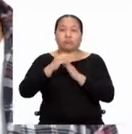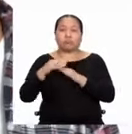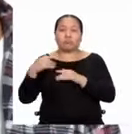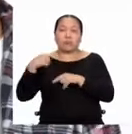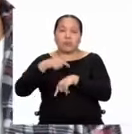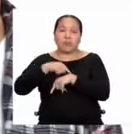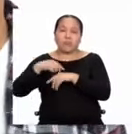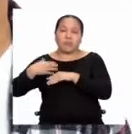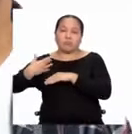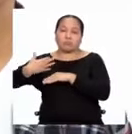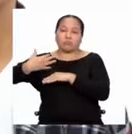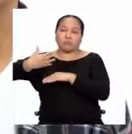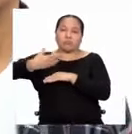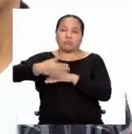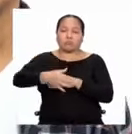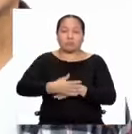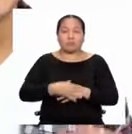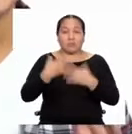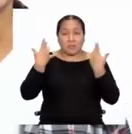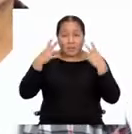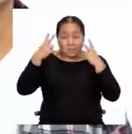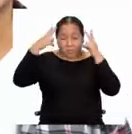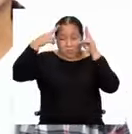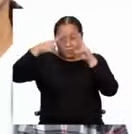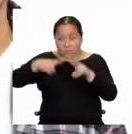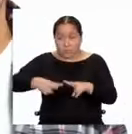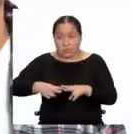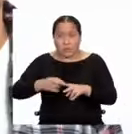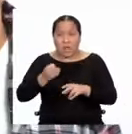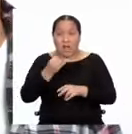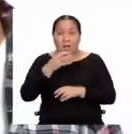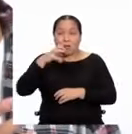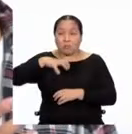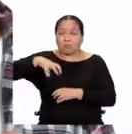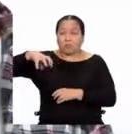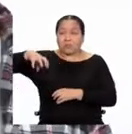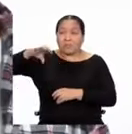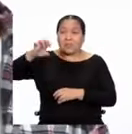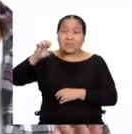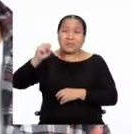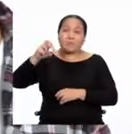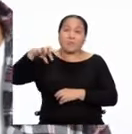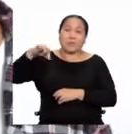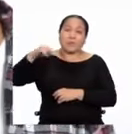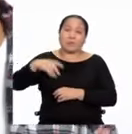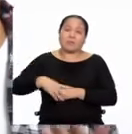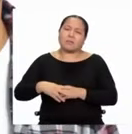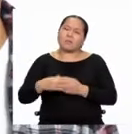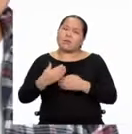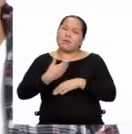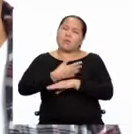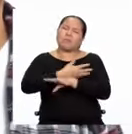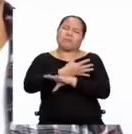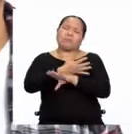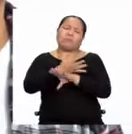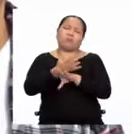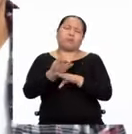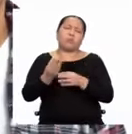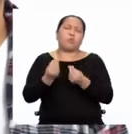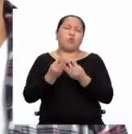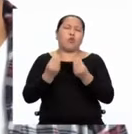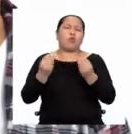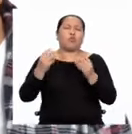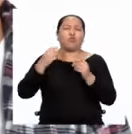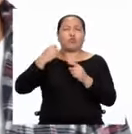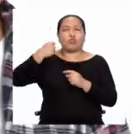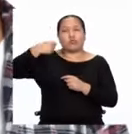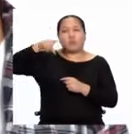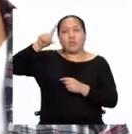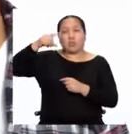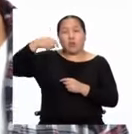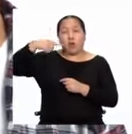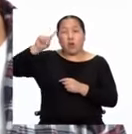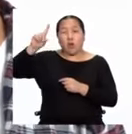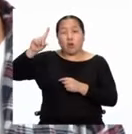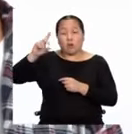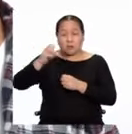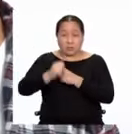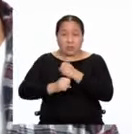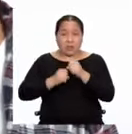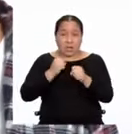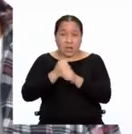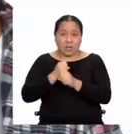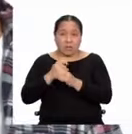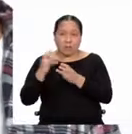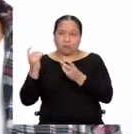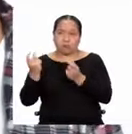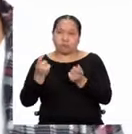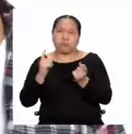tiempo. Como hemos visto, hay especies que demoran millones de años en evolucionar, pero otras, como los virus